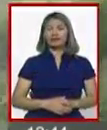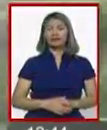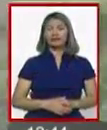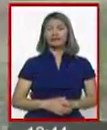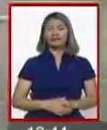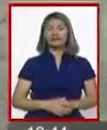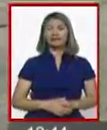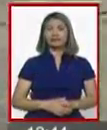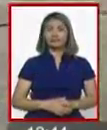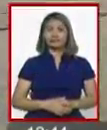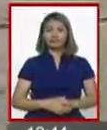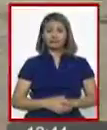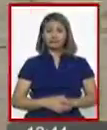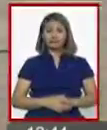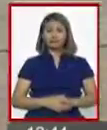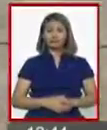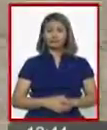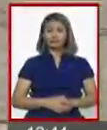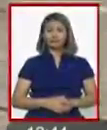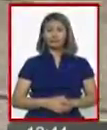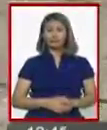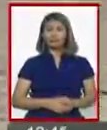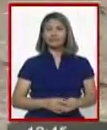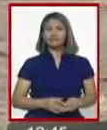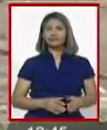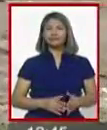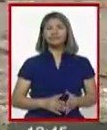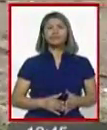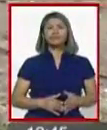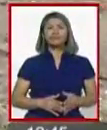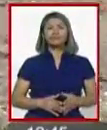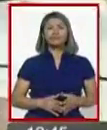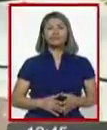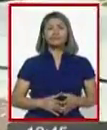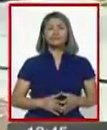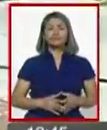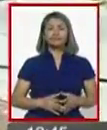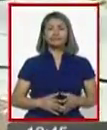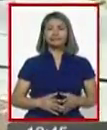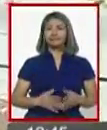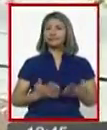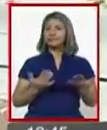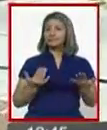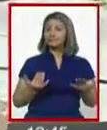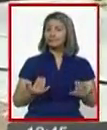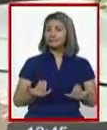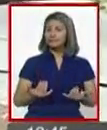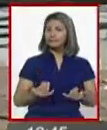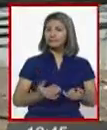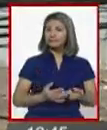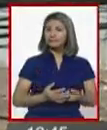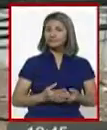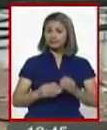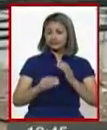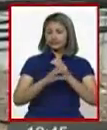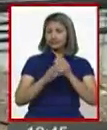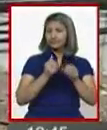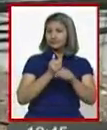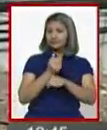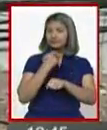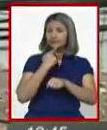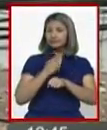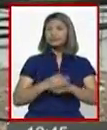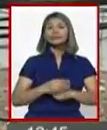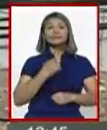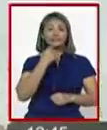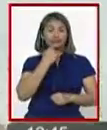sé, yo creo que no. Yo creo que no se ve, por lo menos que está en buenas condiciones. Ojalá que no. Ahora el conductor del camión, él